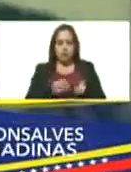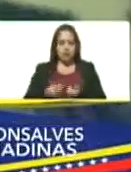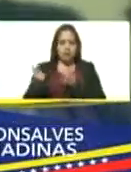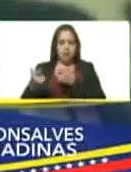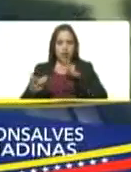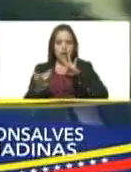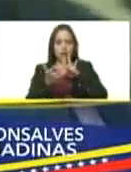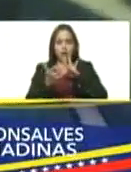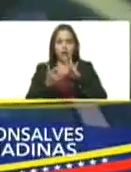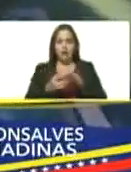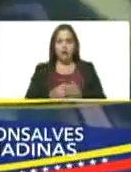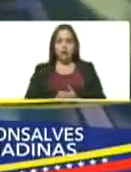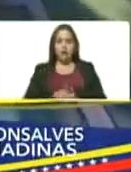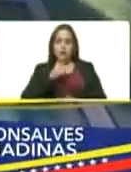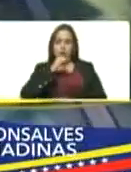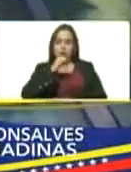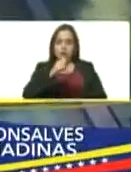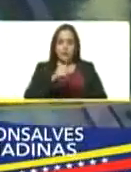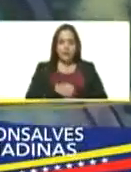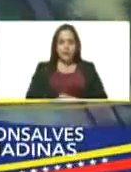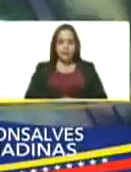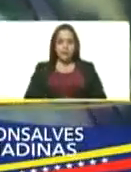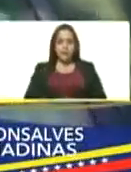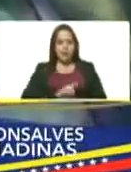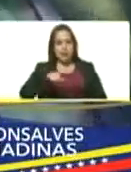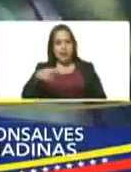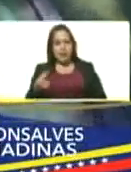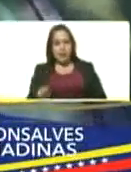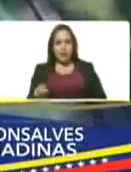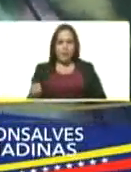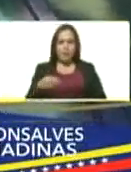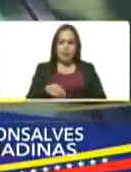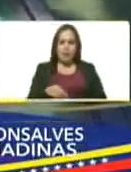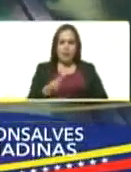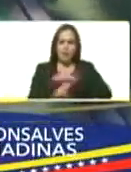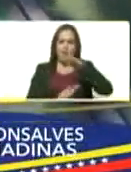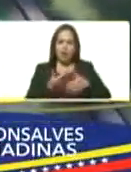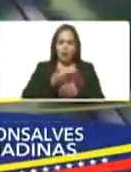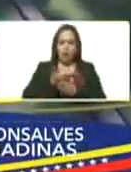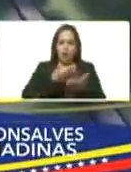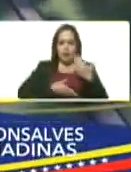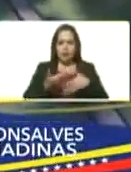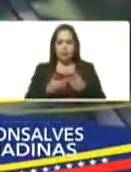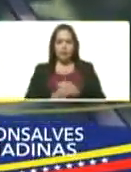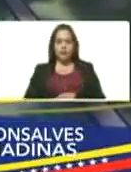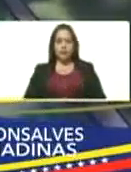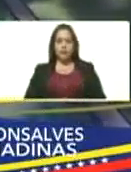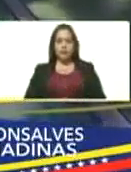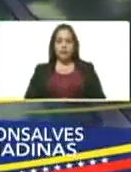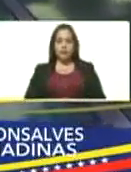despedir este contacto informativo. Más adelante, más que compartir con ustedes